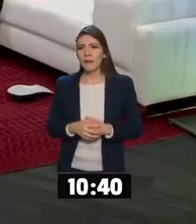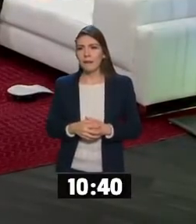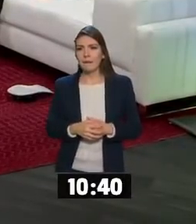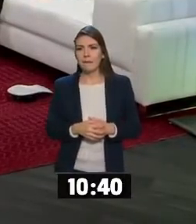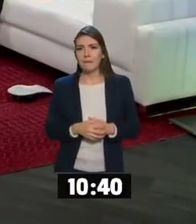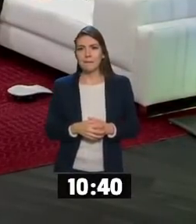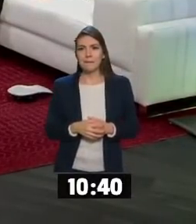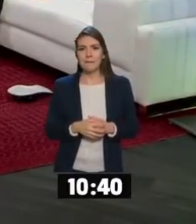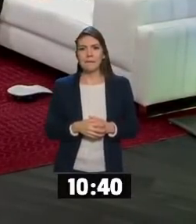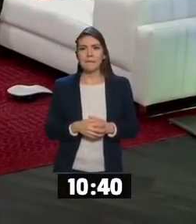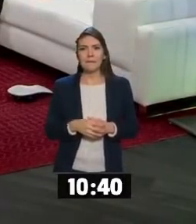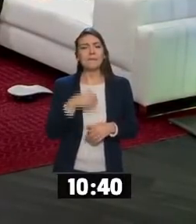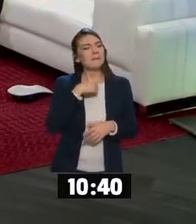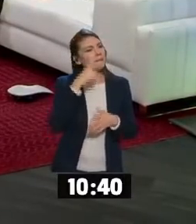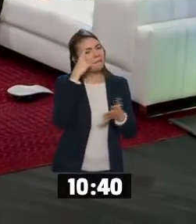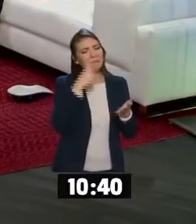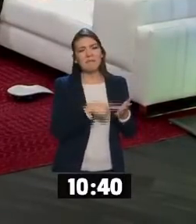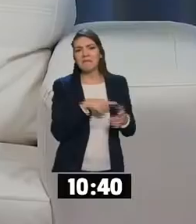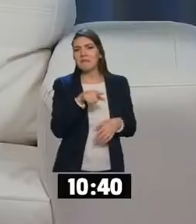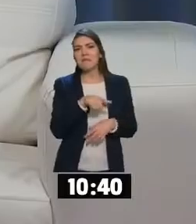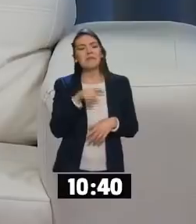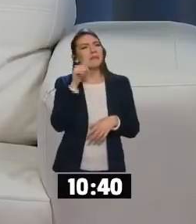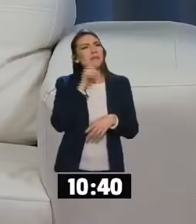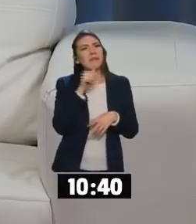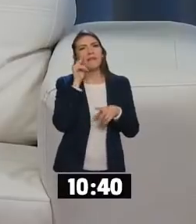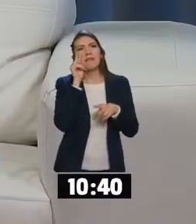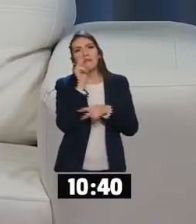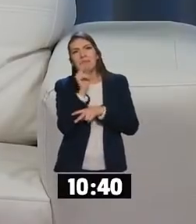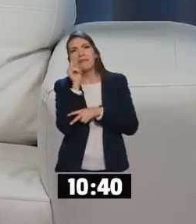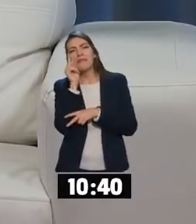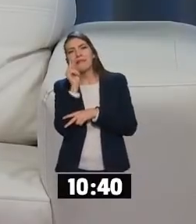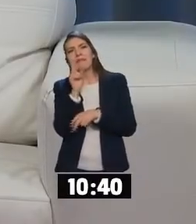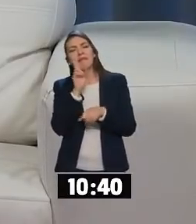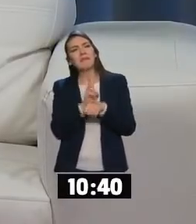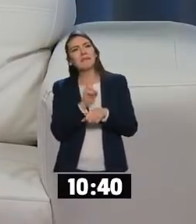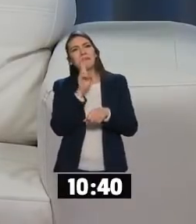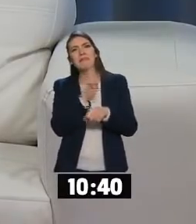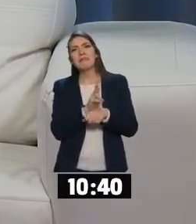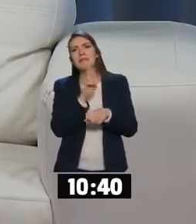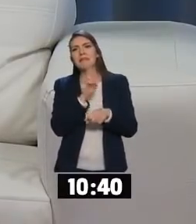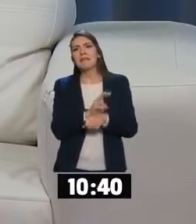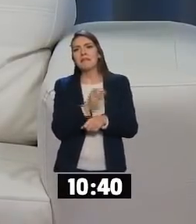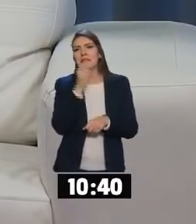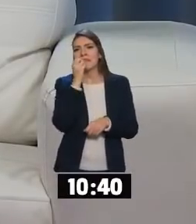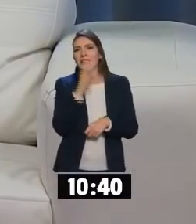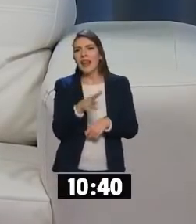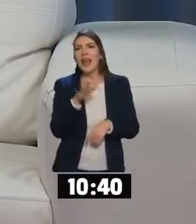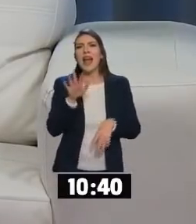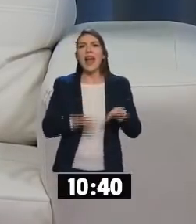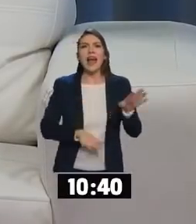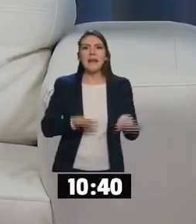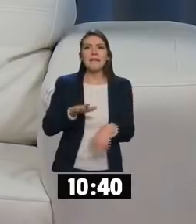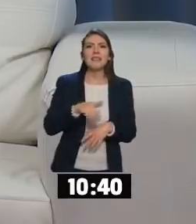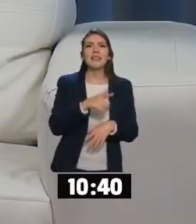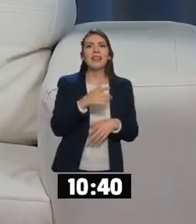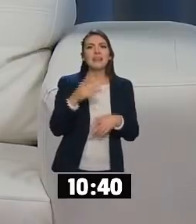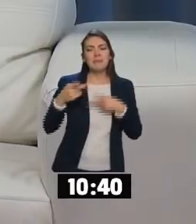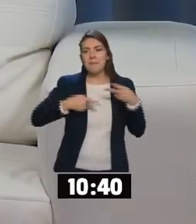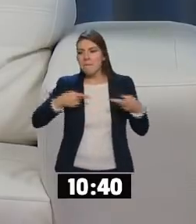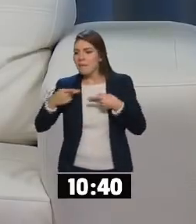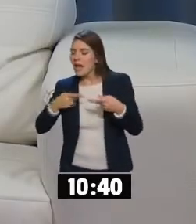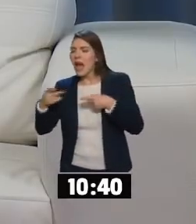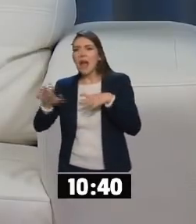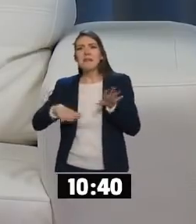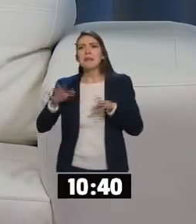lo que les permita voltear hacia otro lado. Siempre está pasando algo, como les digo, a veces planeado, a veces no, pero es una obra